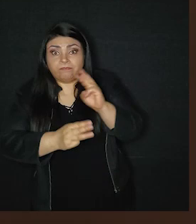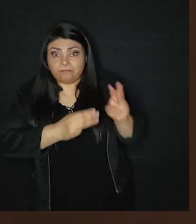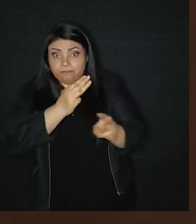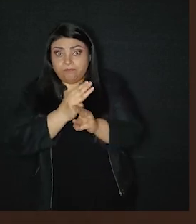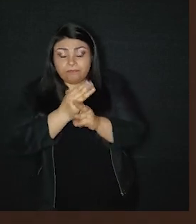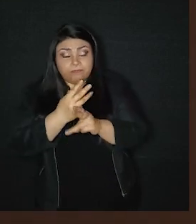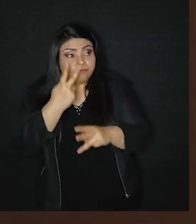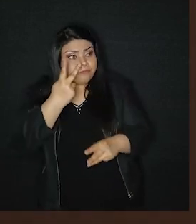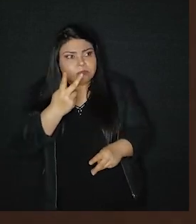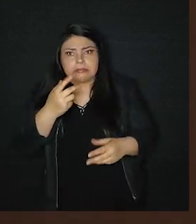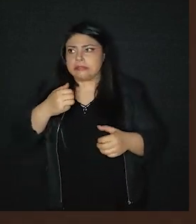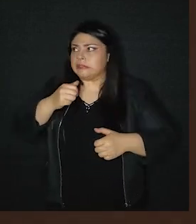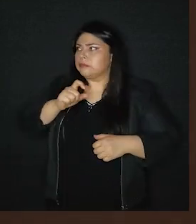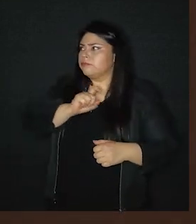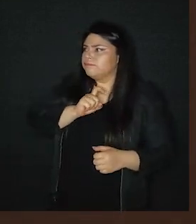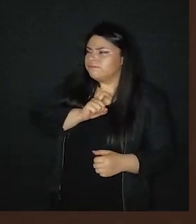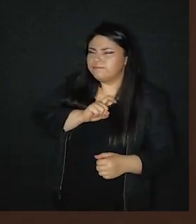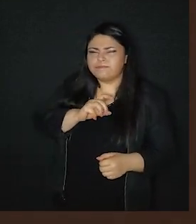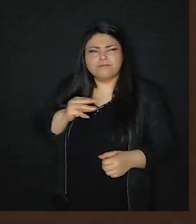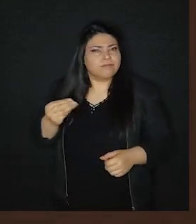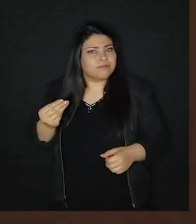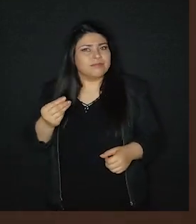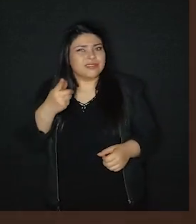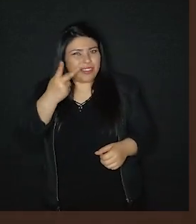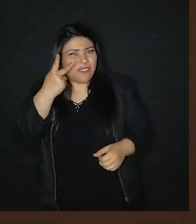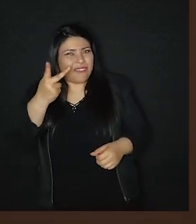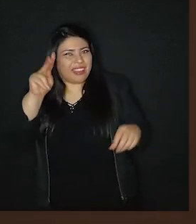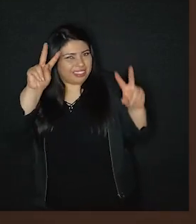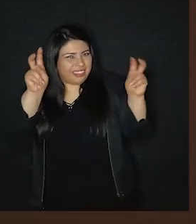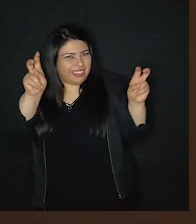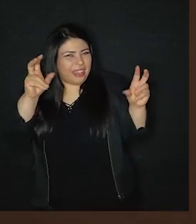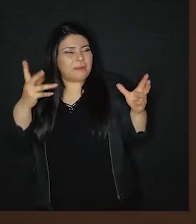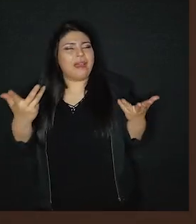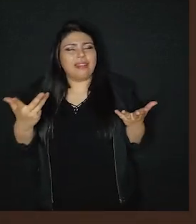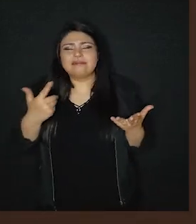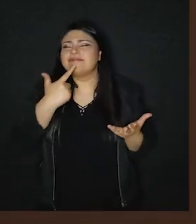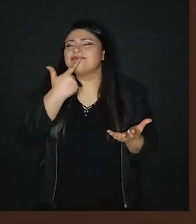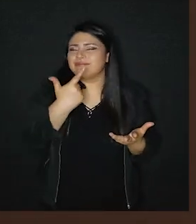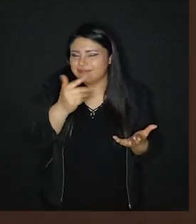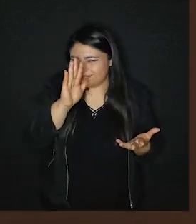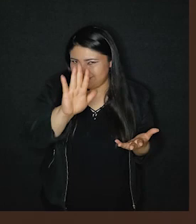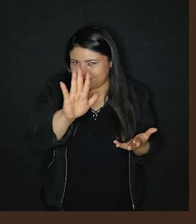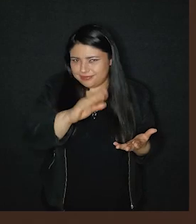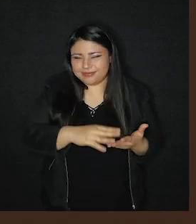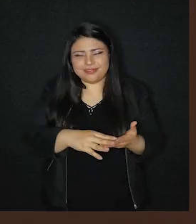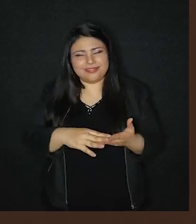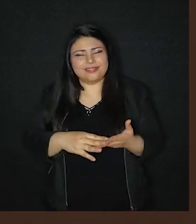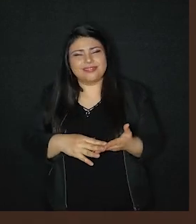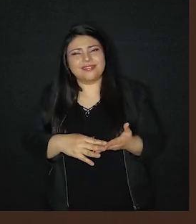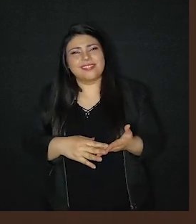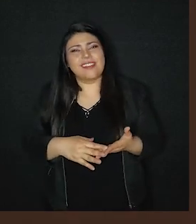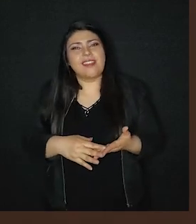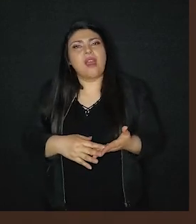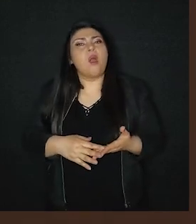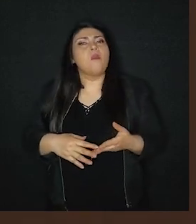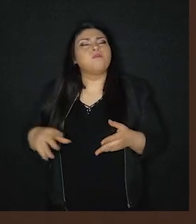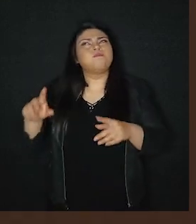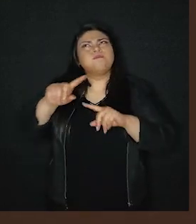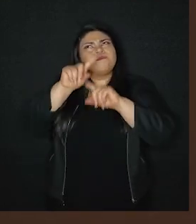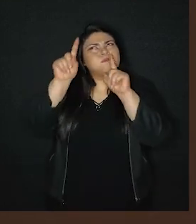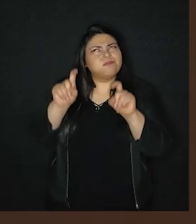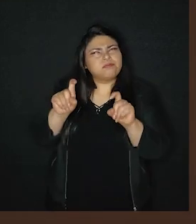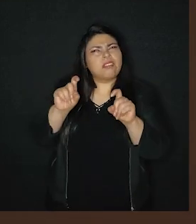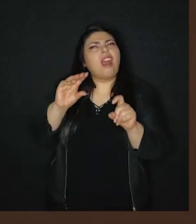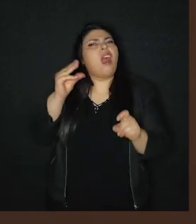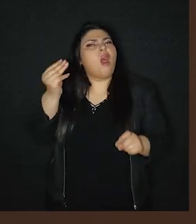voy a decirlo así tal vez tú Ya leíste el título si no has leído el título Aquí está para que lo anotes y es una pregunta